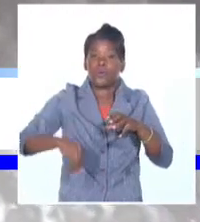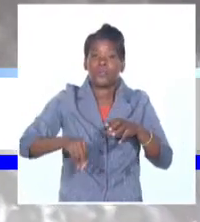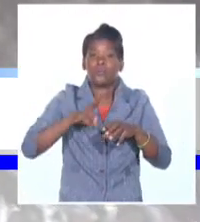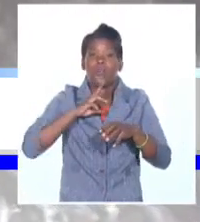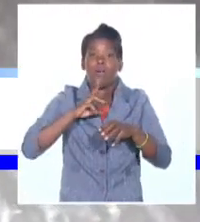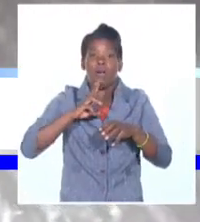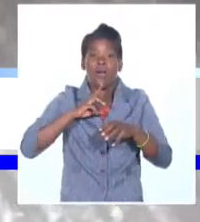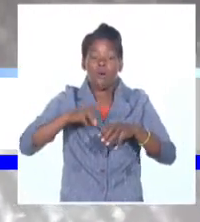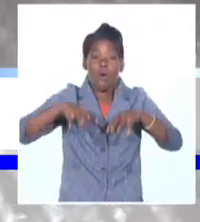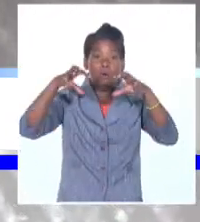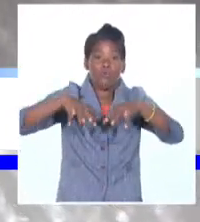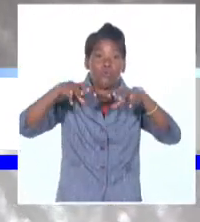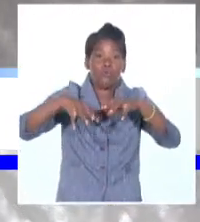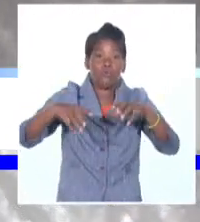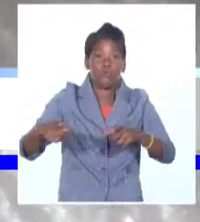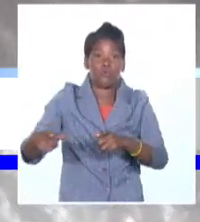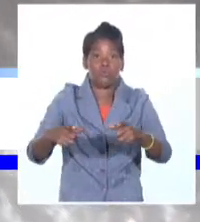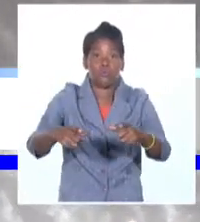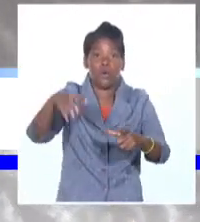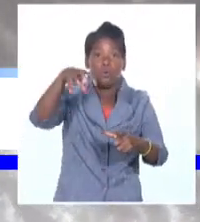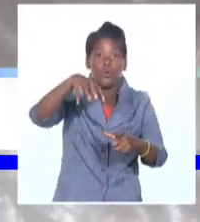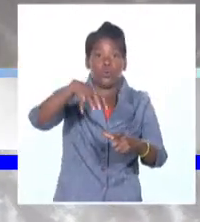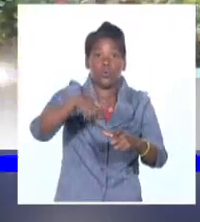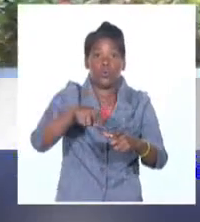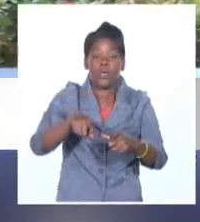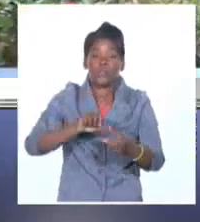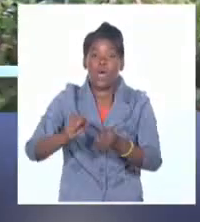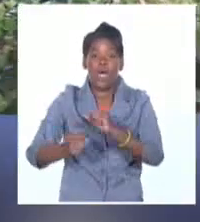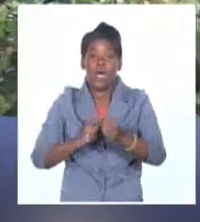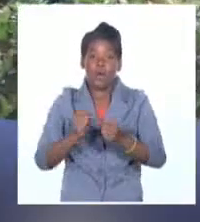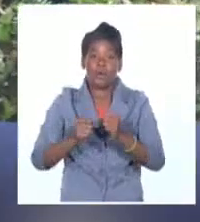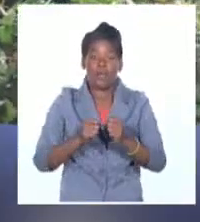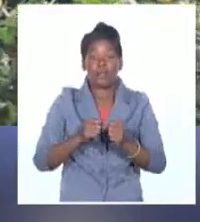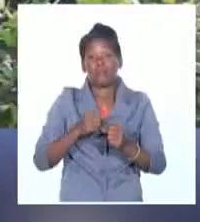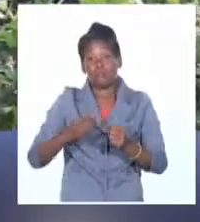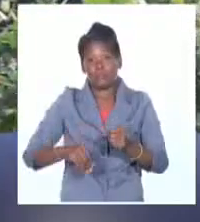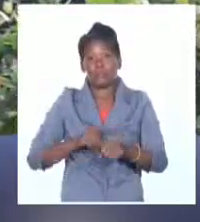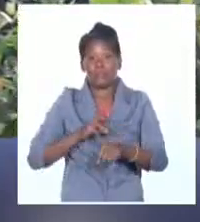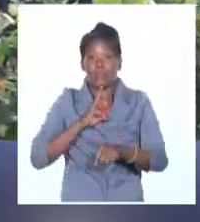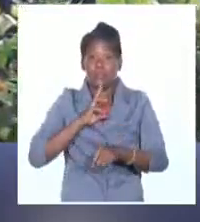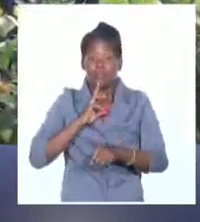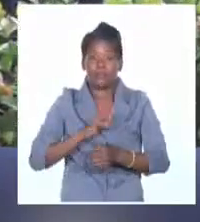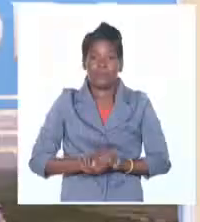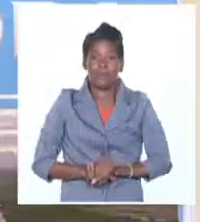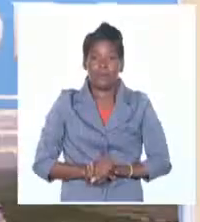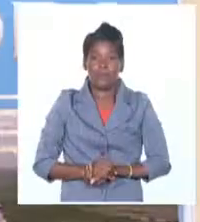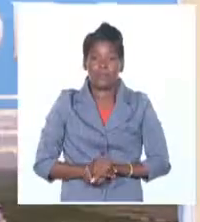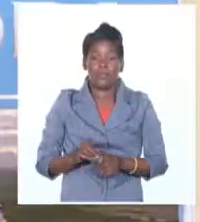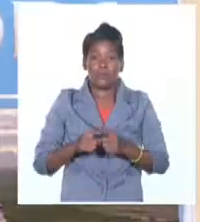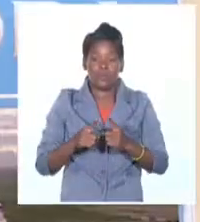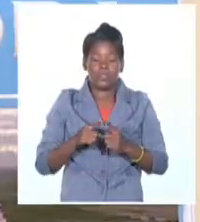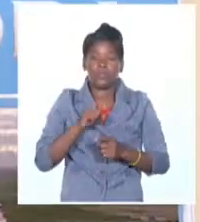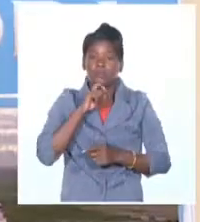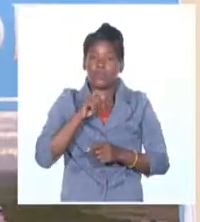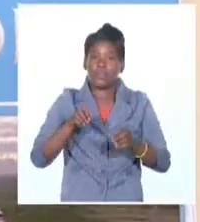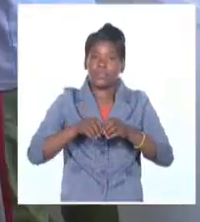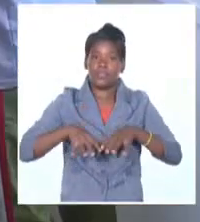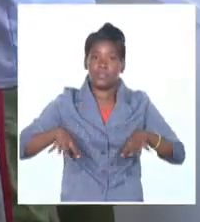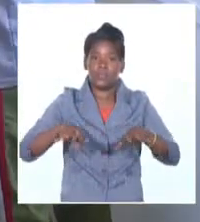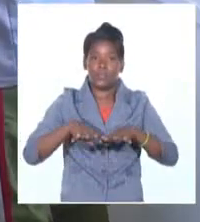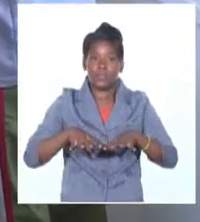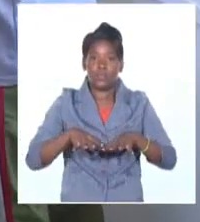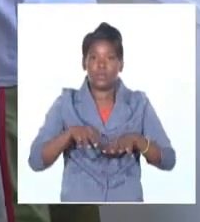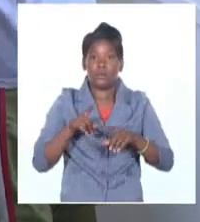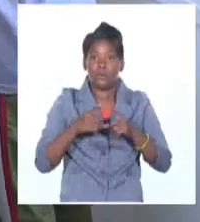lluvia es una práctica de las familias. Aumentar posibilidades de abasto con capacidades